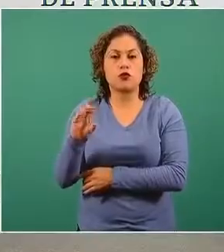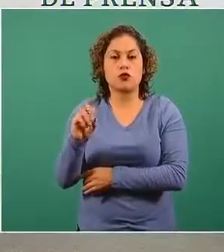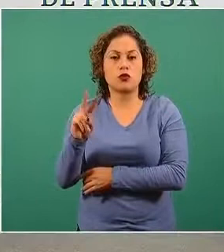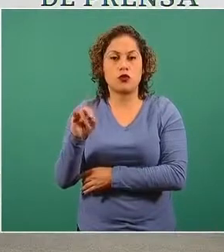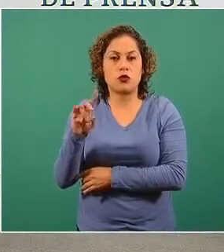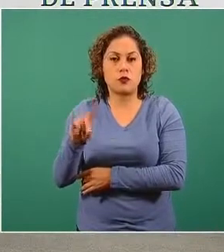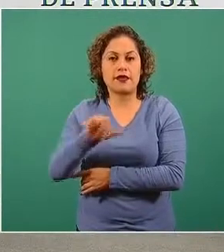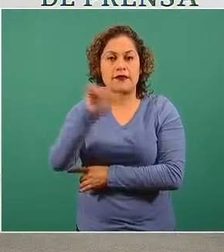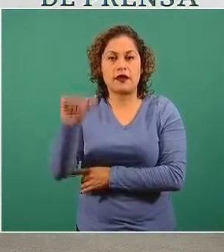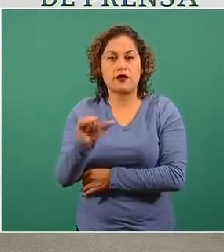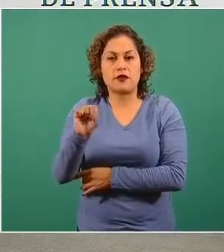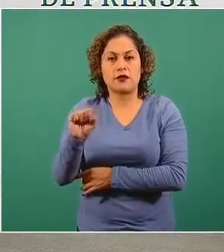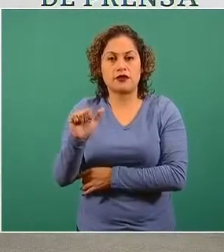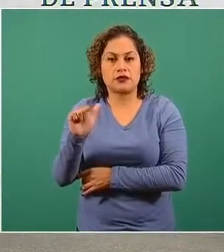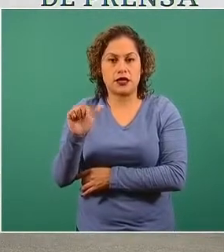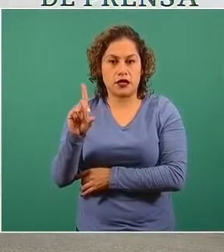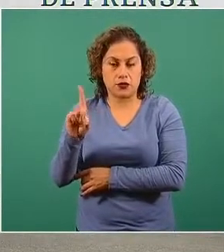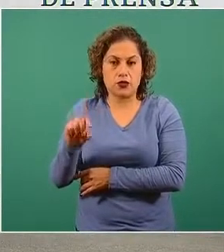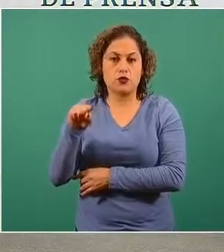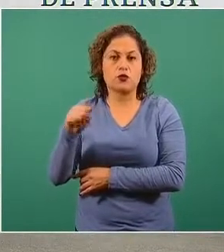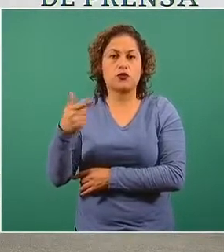buzon.covid@salud.gov.mx, en donde con todo